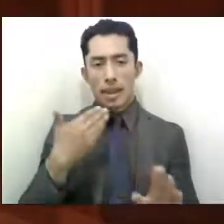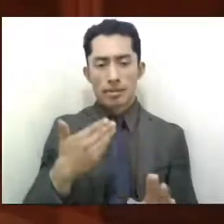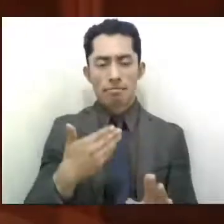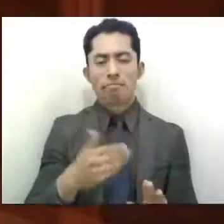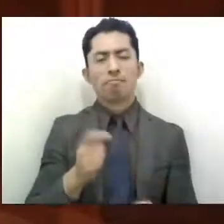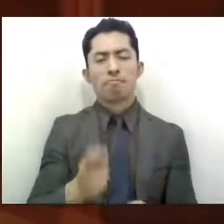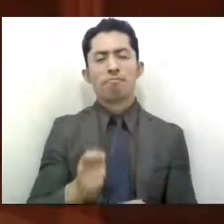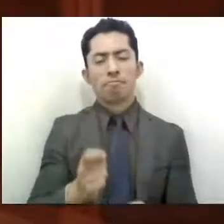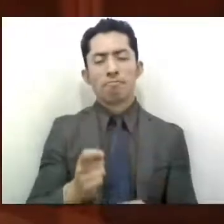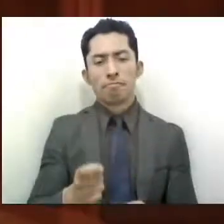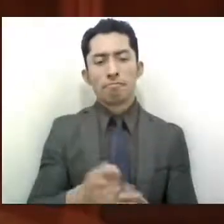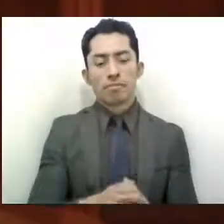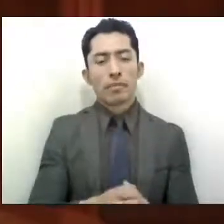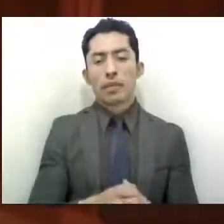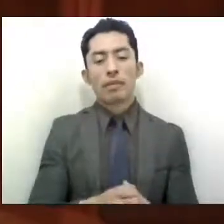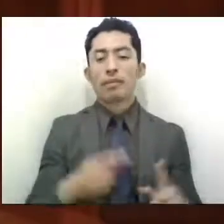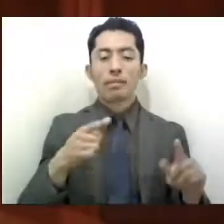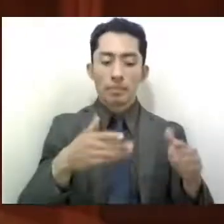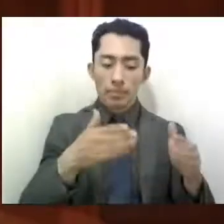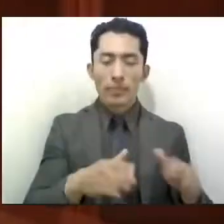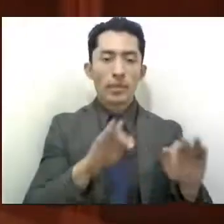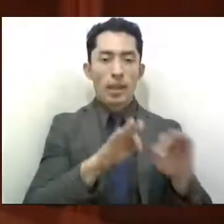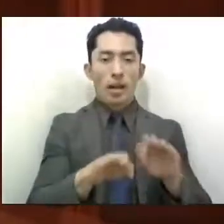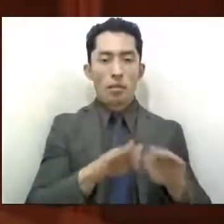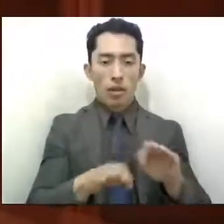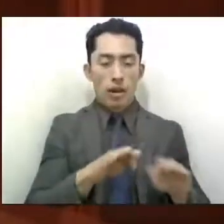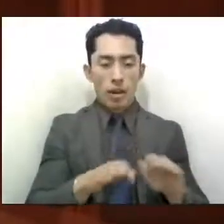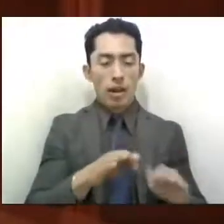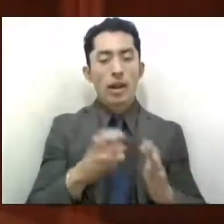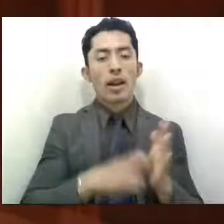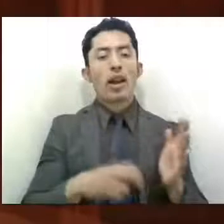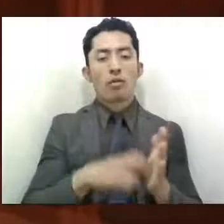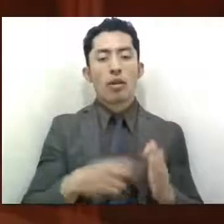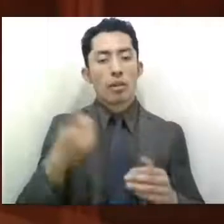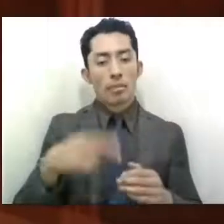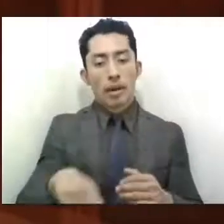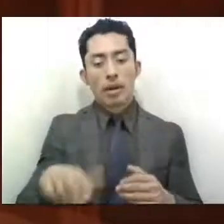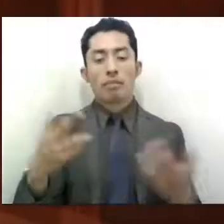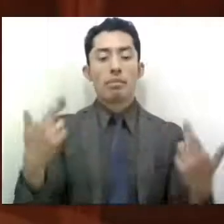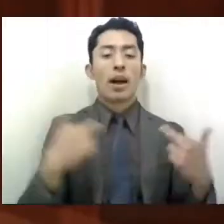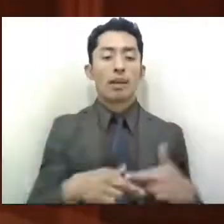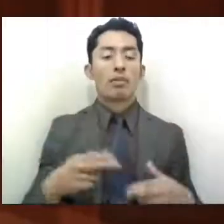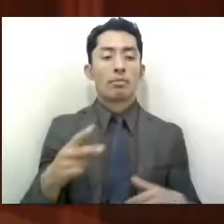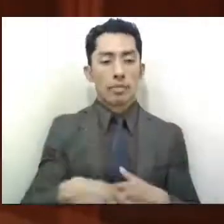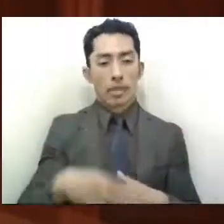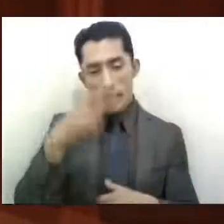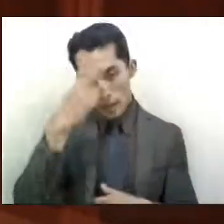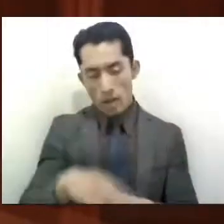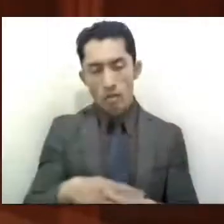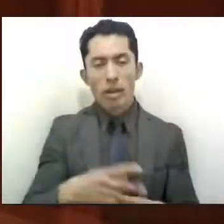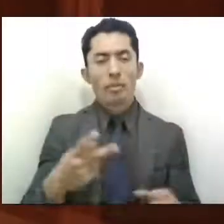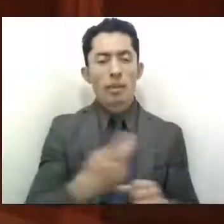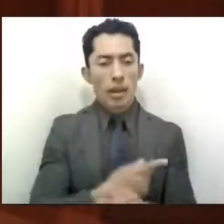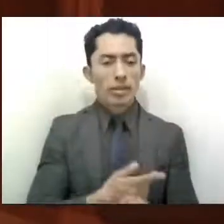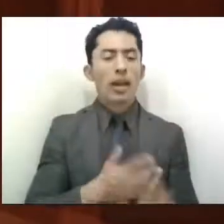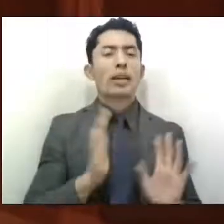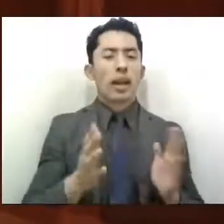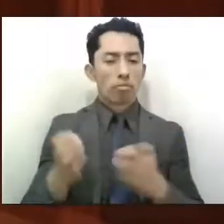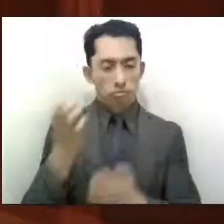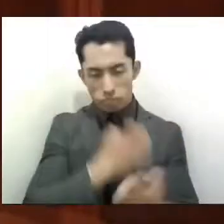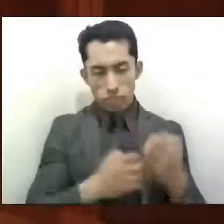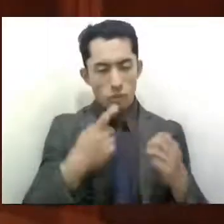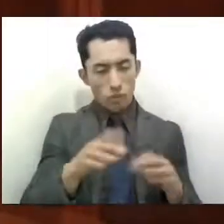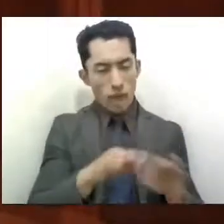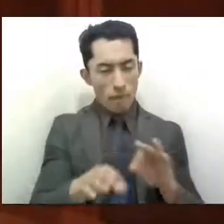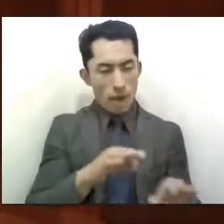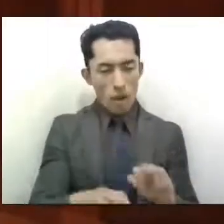laboral, una reforma hecha contra los maestros mexicanos, que a través de una evaluación de su desempeño puso en riesgo